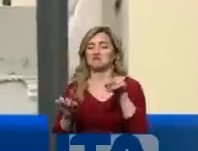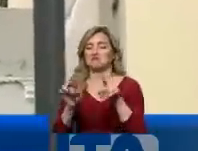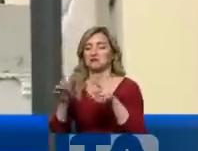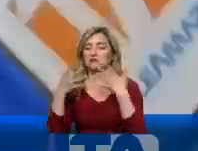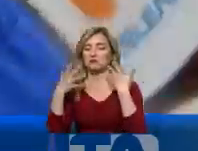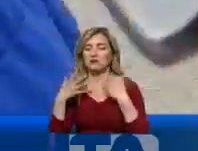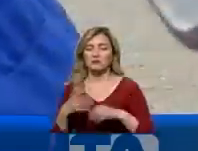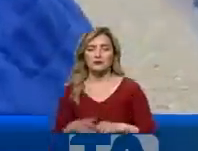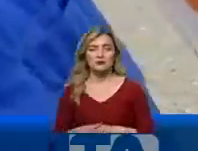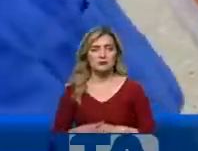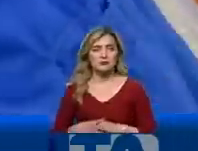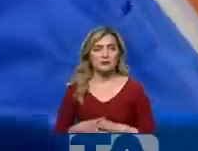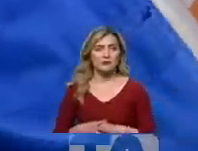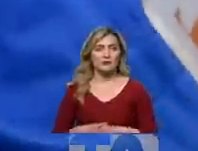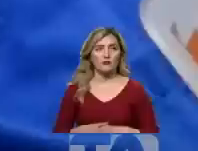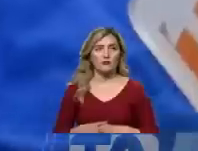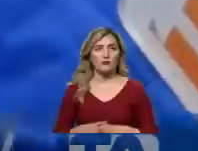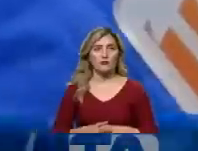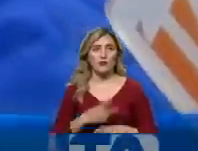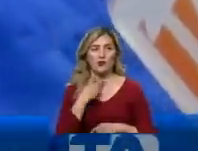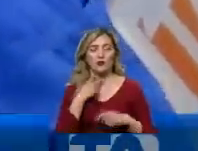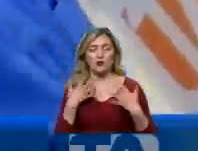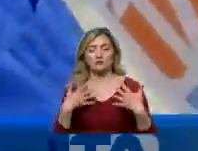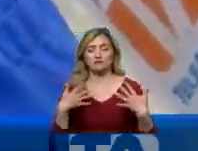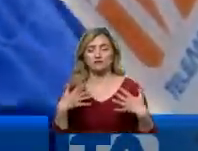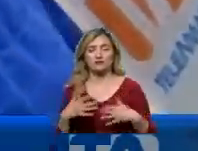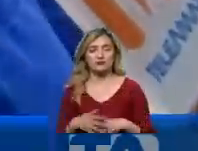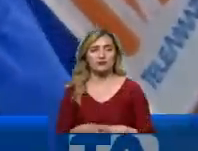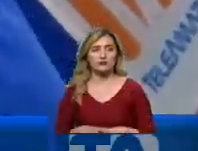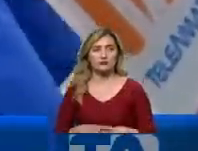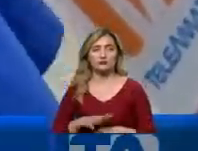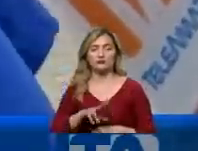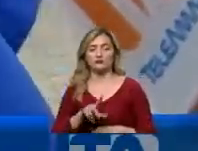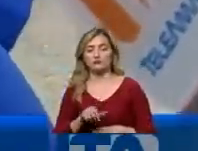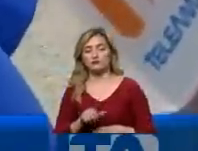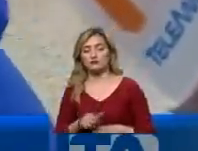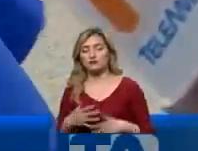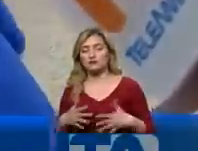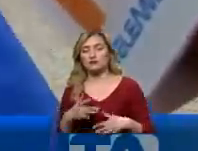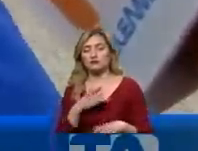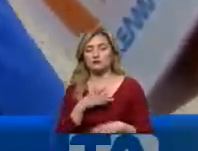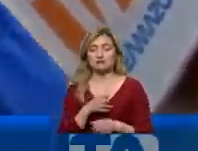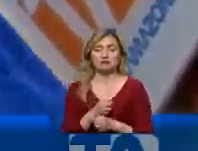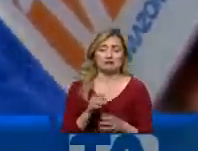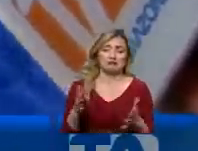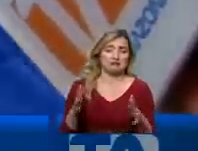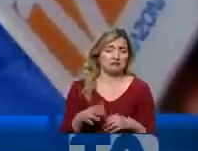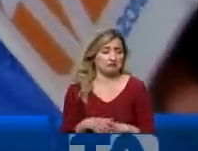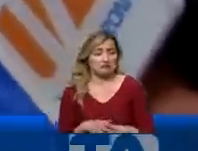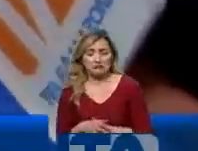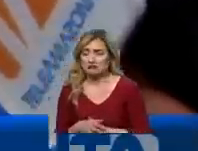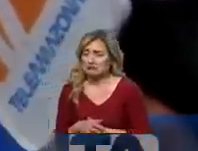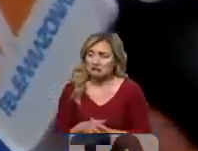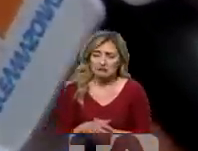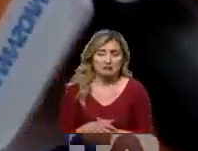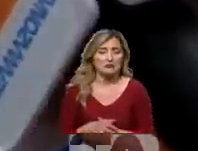de Guayaquil. Es la acción y el temor que uno ya queda por el robo y se siente inseguro, porque uno dice, tengo